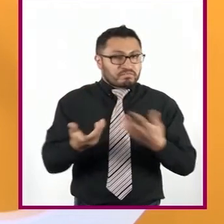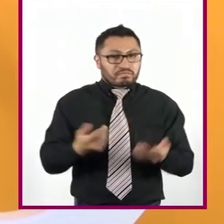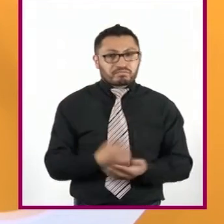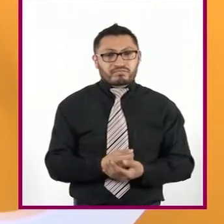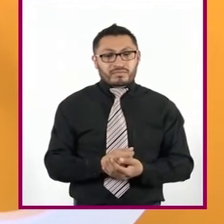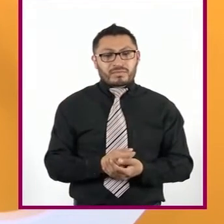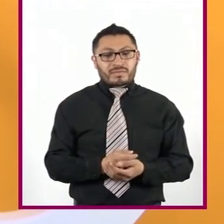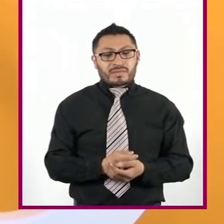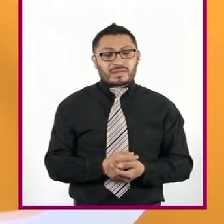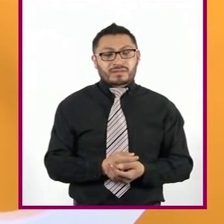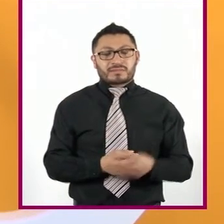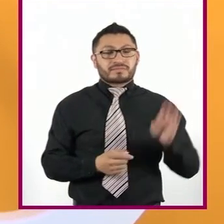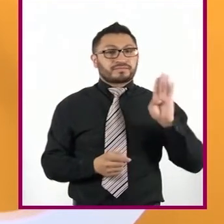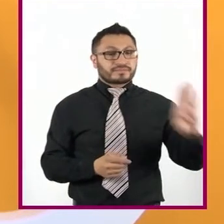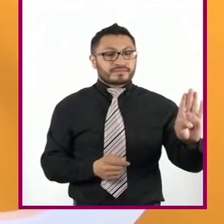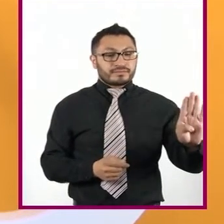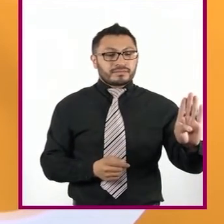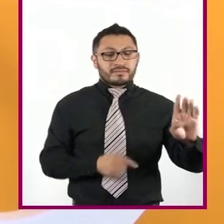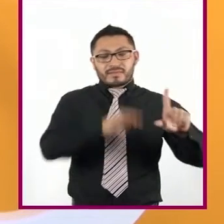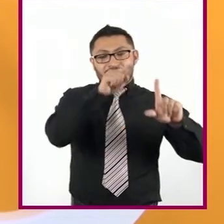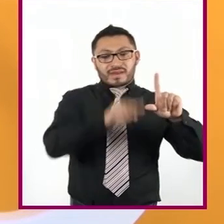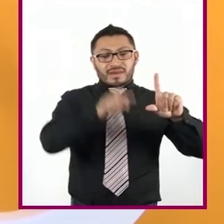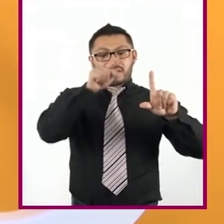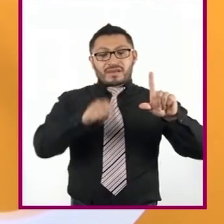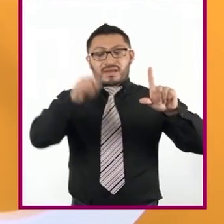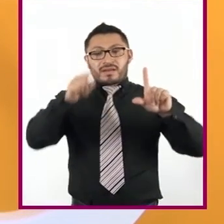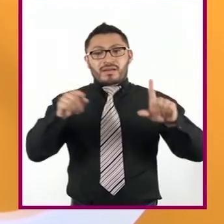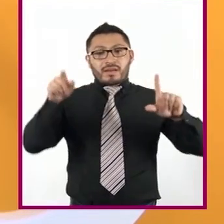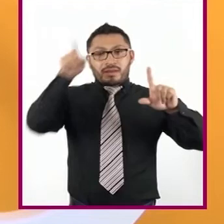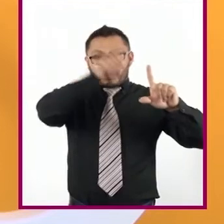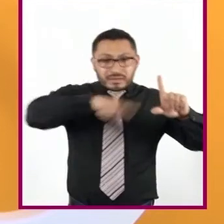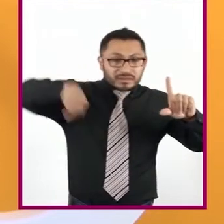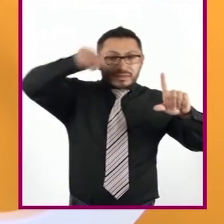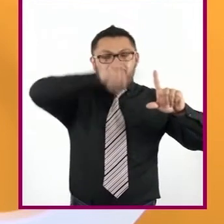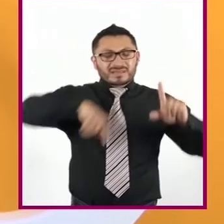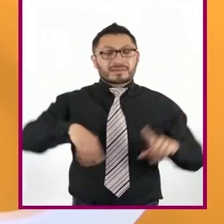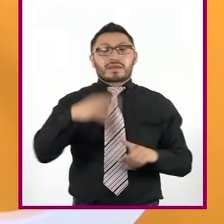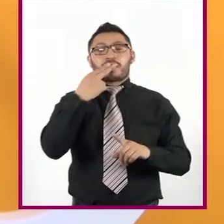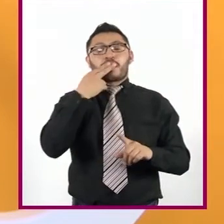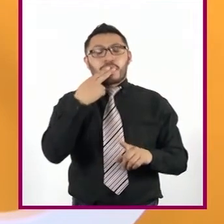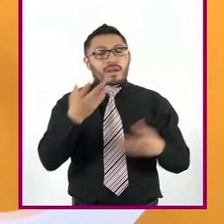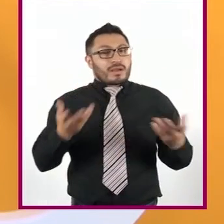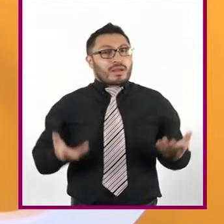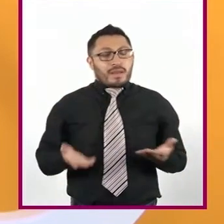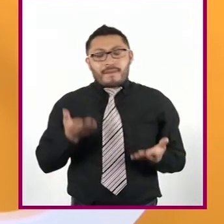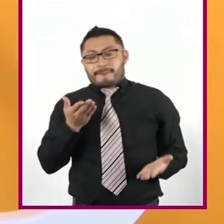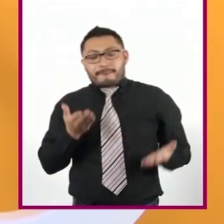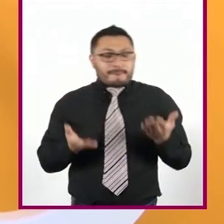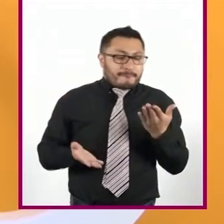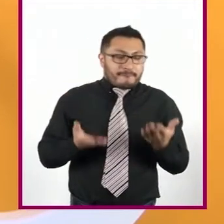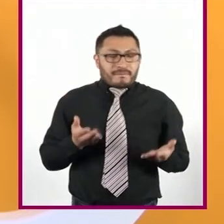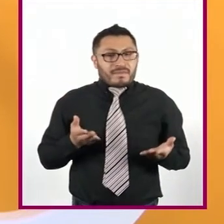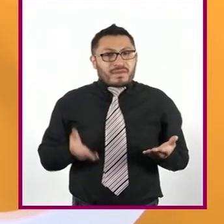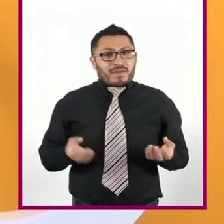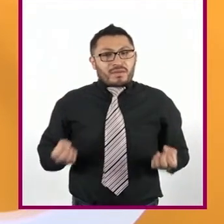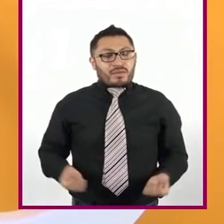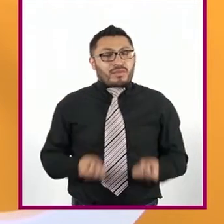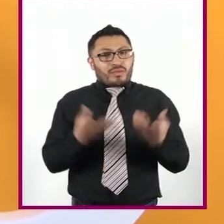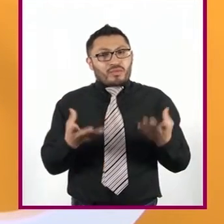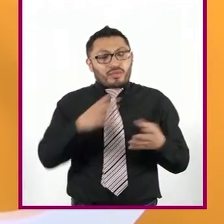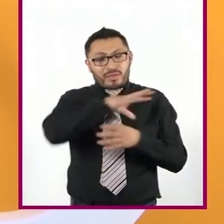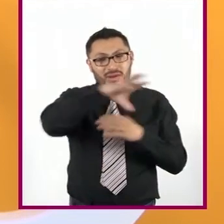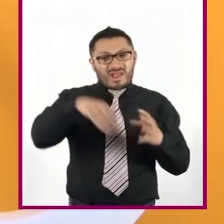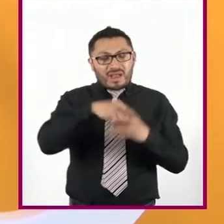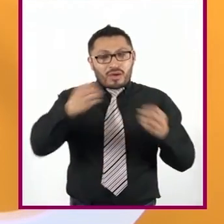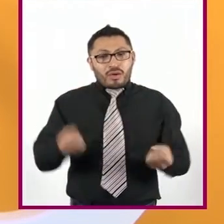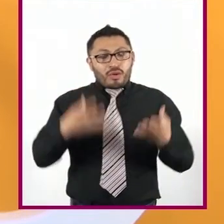atributo. Inciso B, gráfica circular, que sirve para comparar qué fracción de un todo